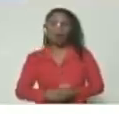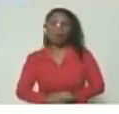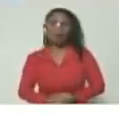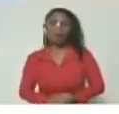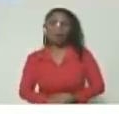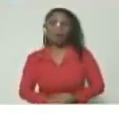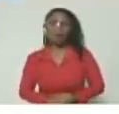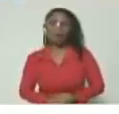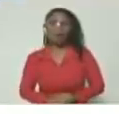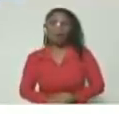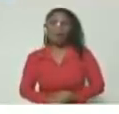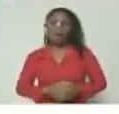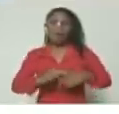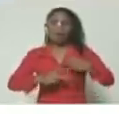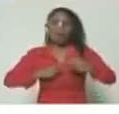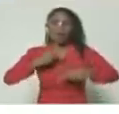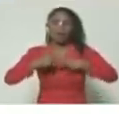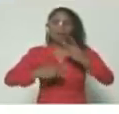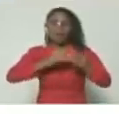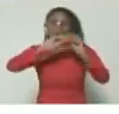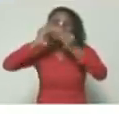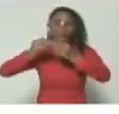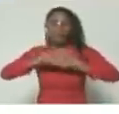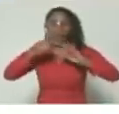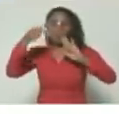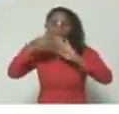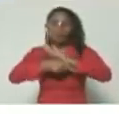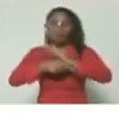en un proceso de reparación profunda,